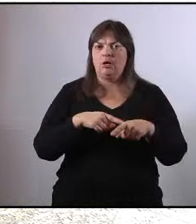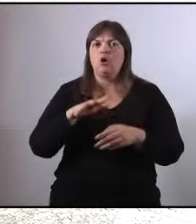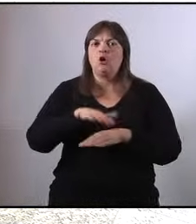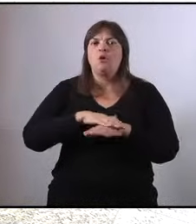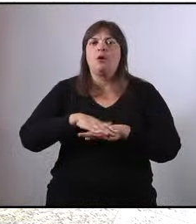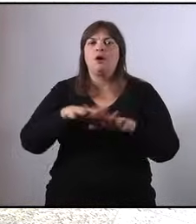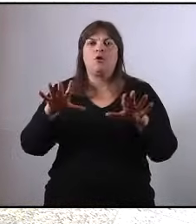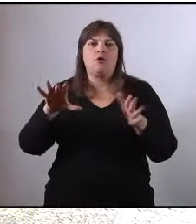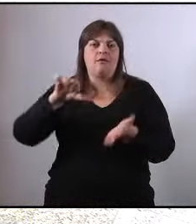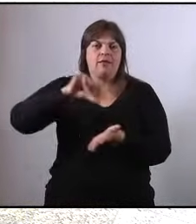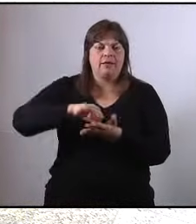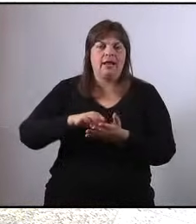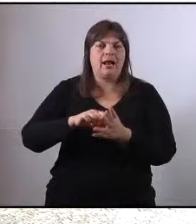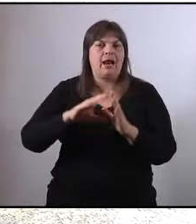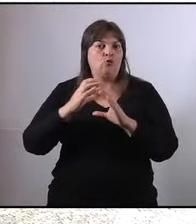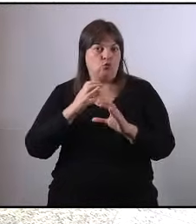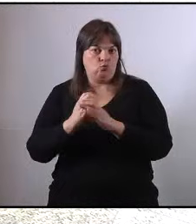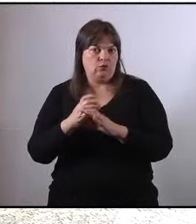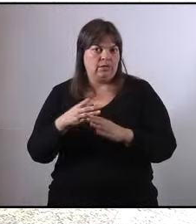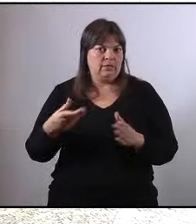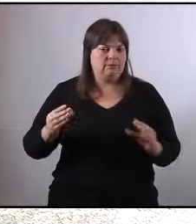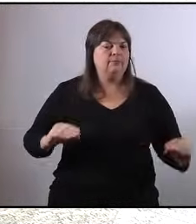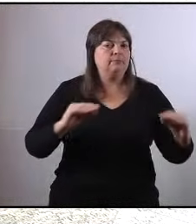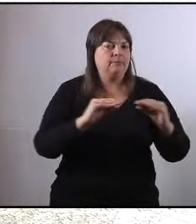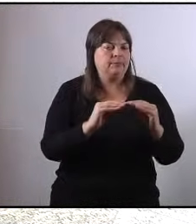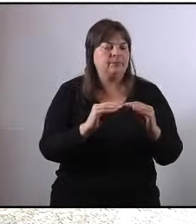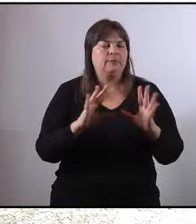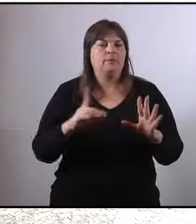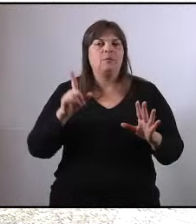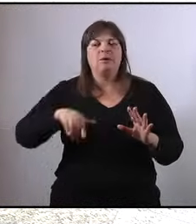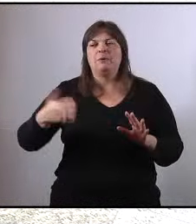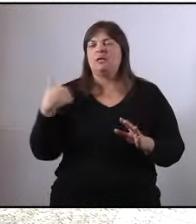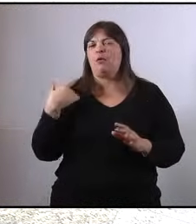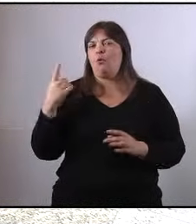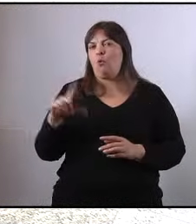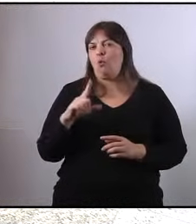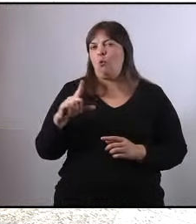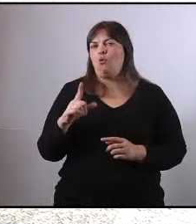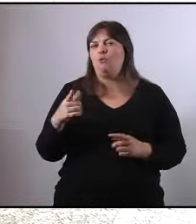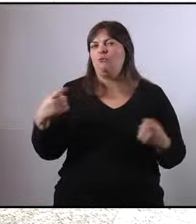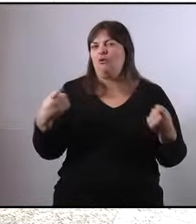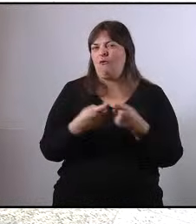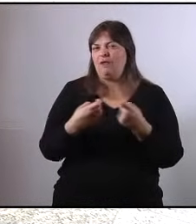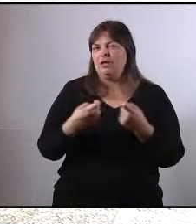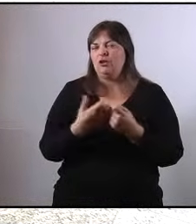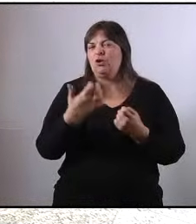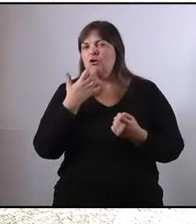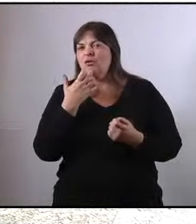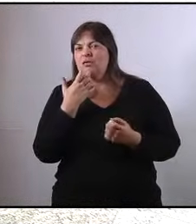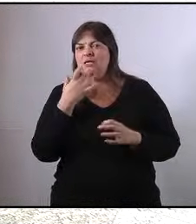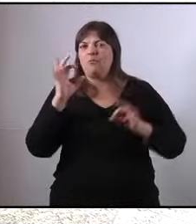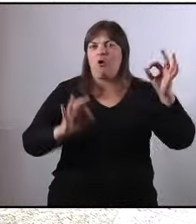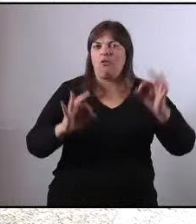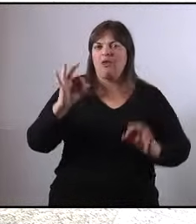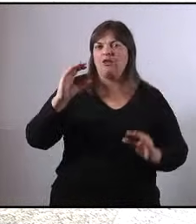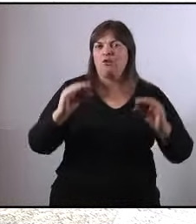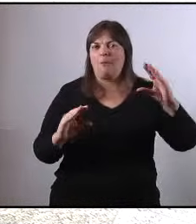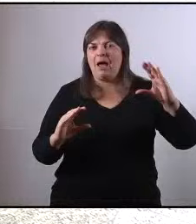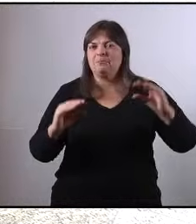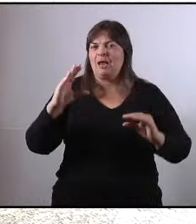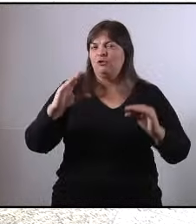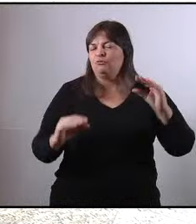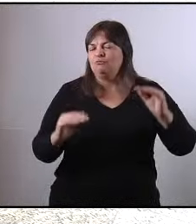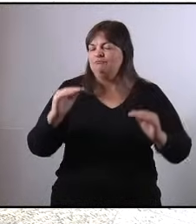los autobuses. Sí, sí. El año pasado, en el mes de julio, hubo ahí un pequeño conflicto de si se ponía un tanto por ciento más, un tanto por ciento